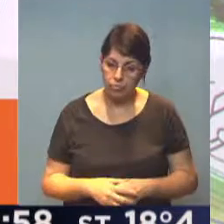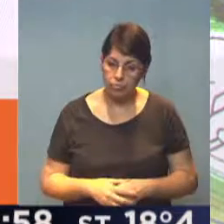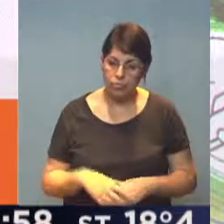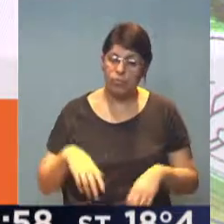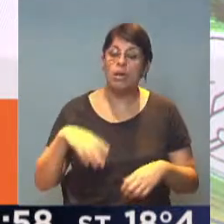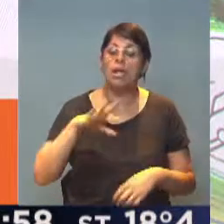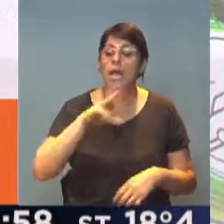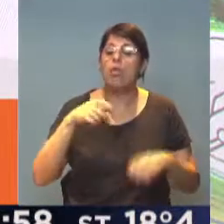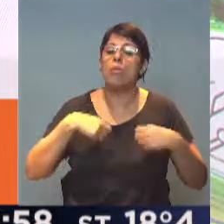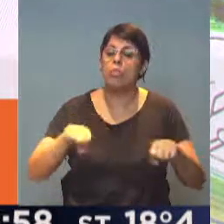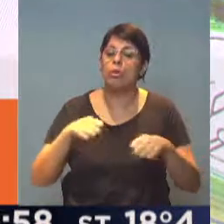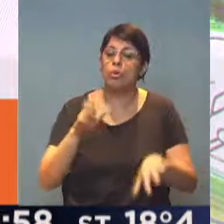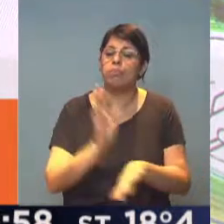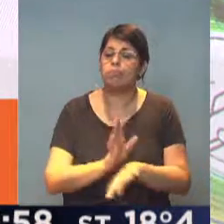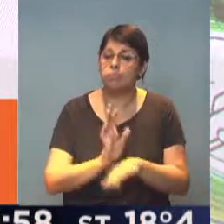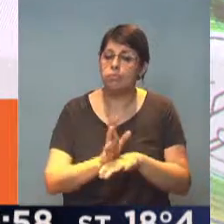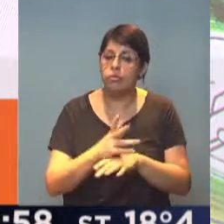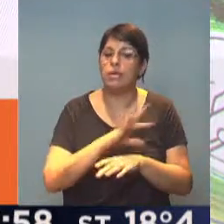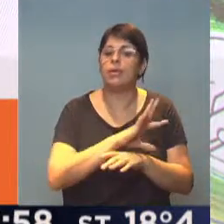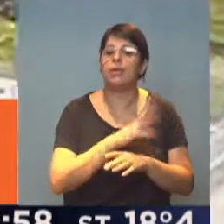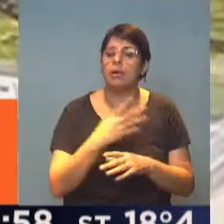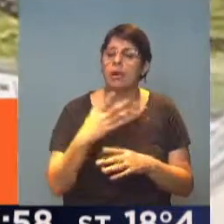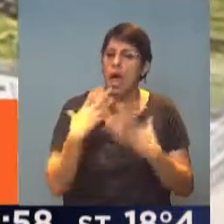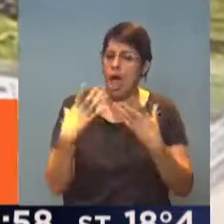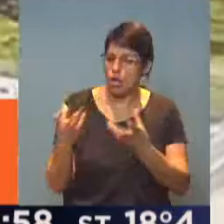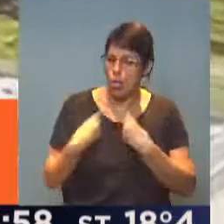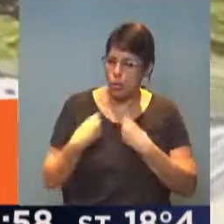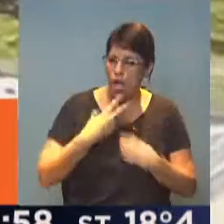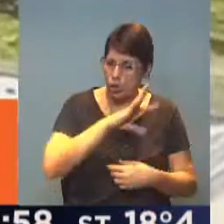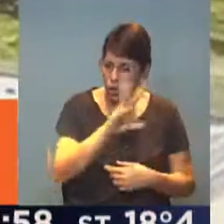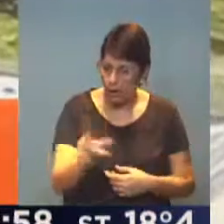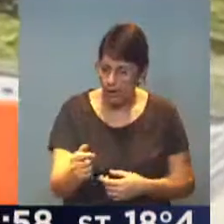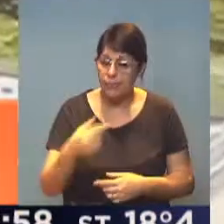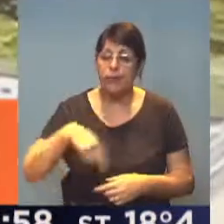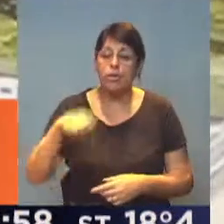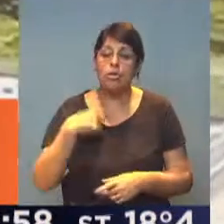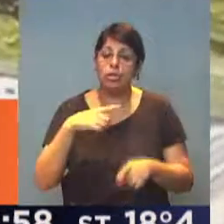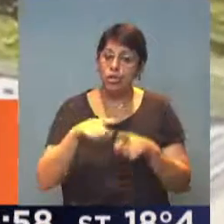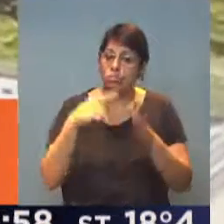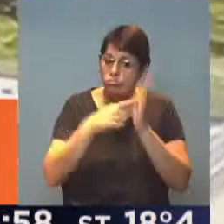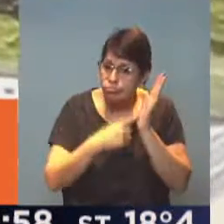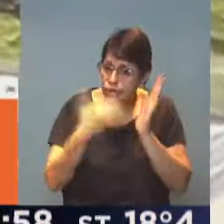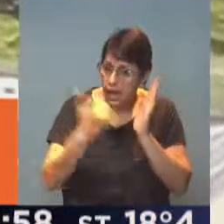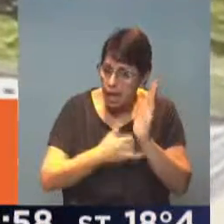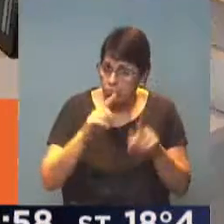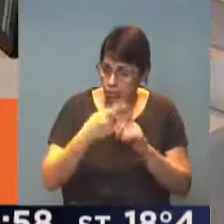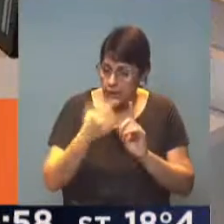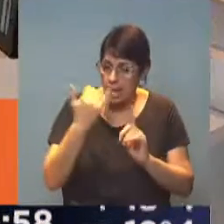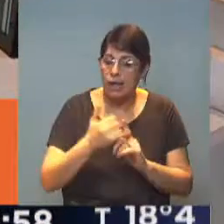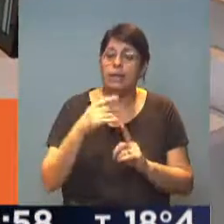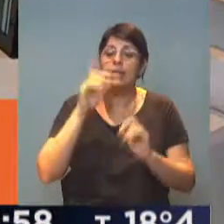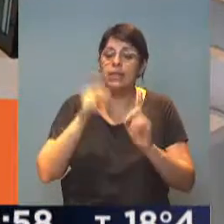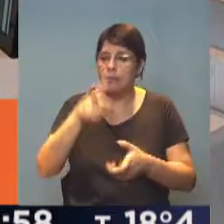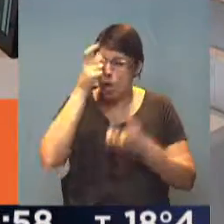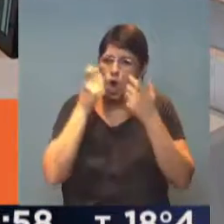delincuentes que utilizan la moto como medio para cometer delitos, y para eso nosotros tenemos varias políticas concretas. Esta es una, pero todos los